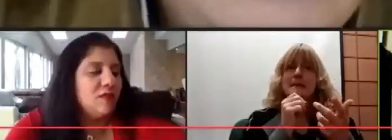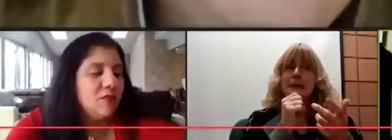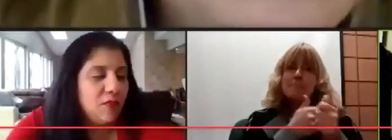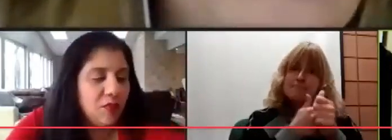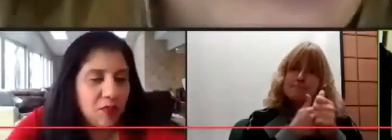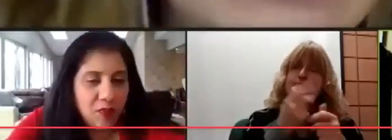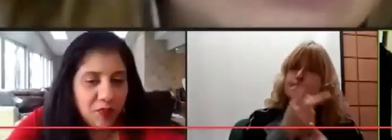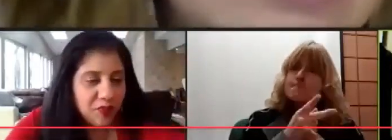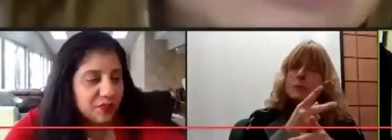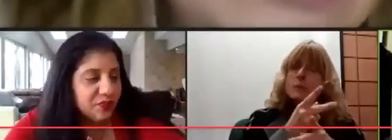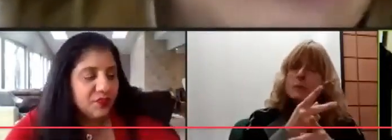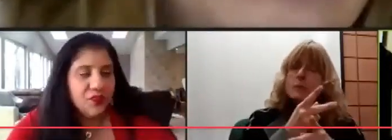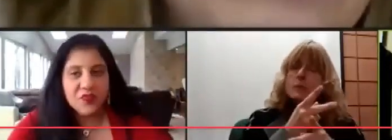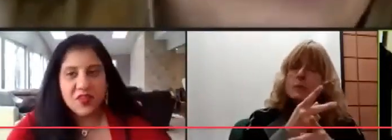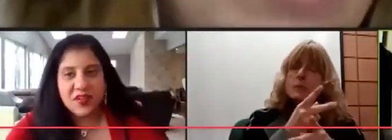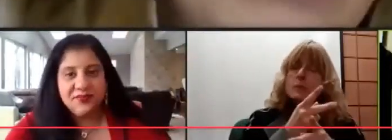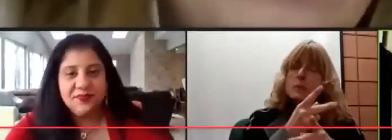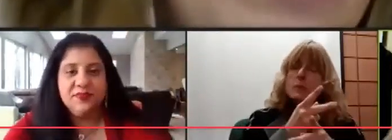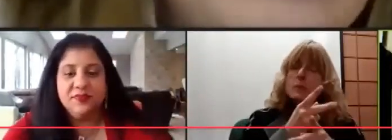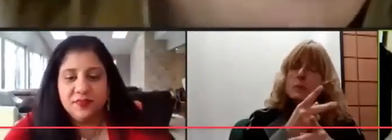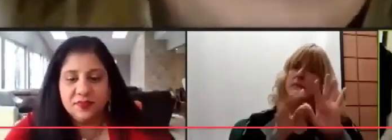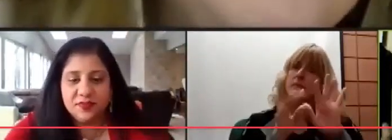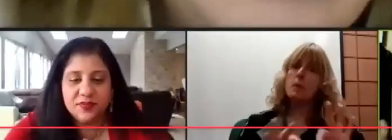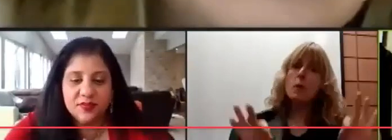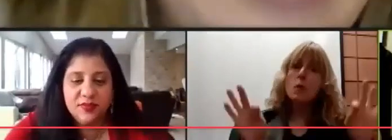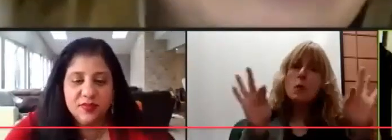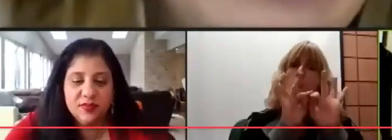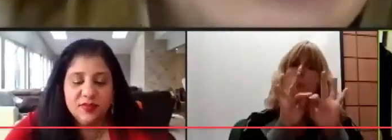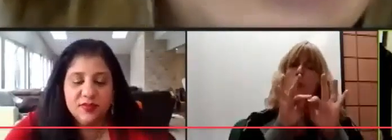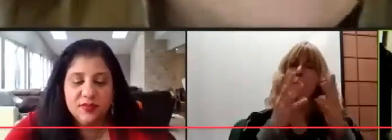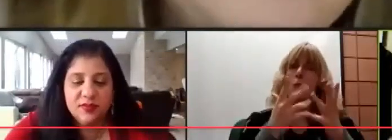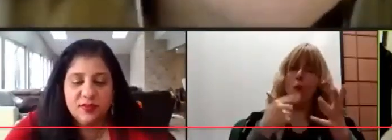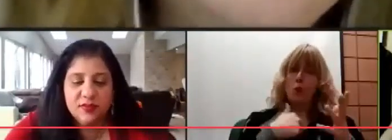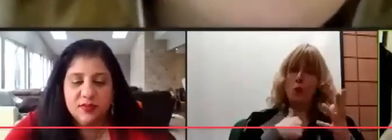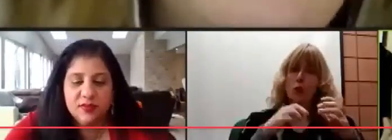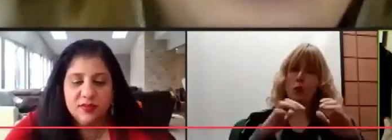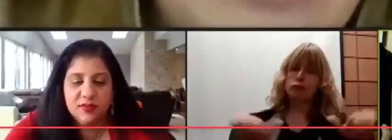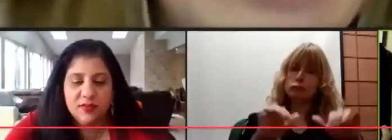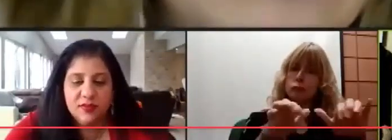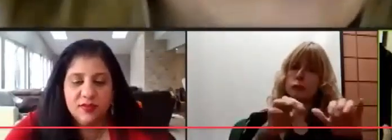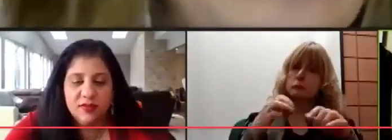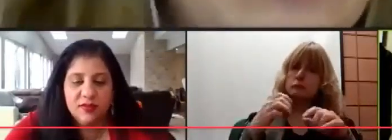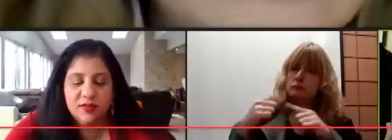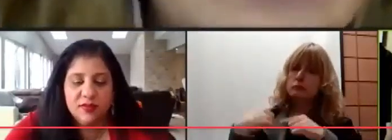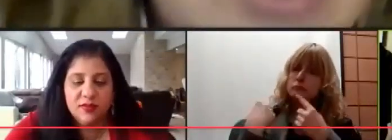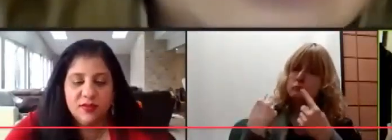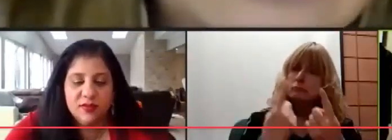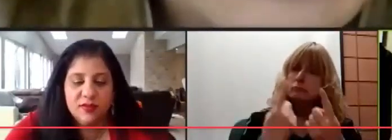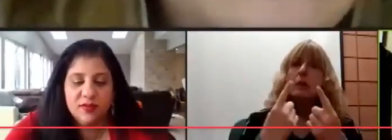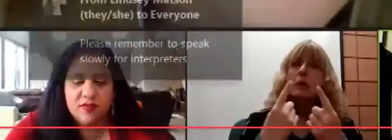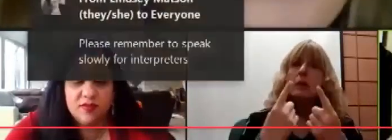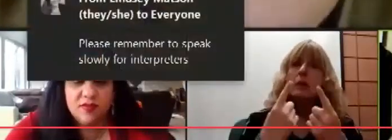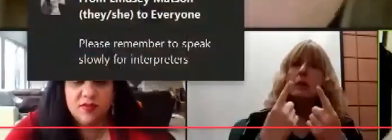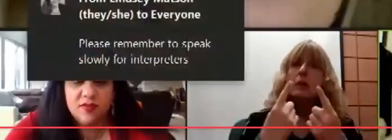muchos de estos han desvanecido bueno no quiero animar a animarnos a